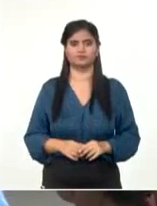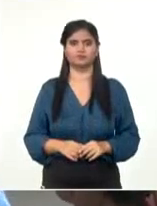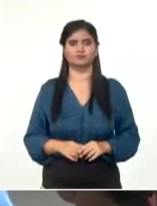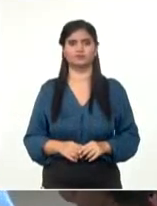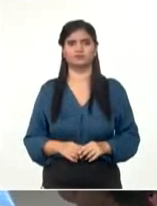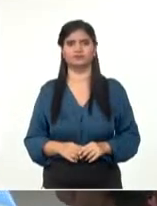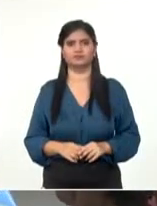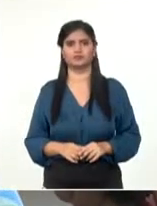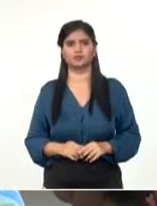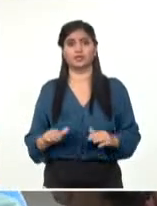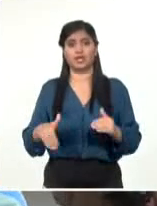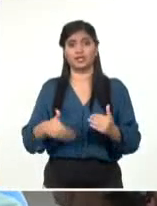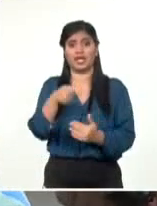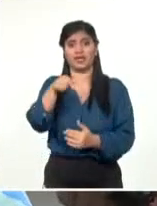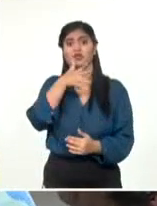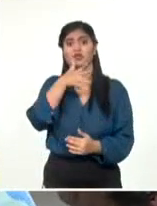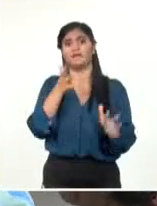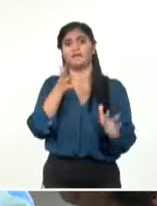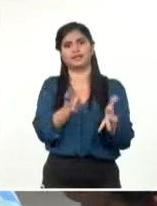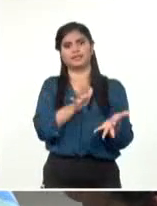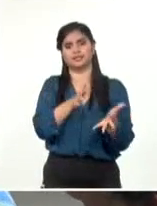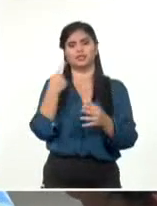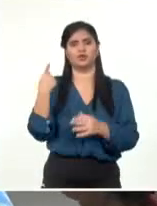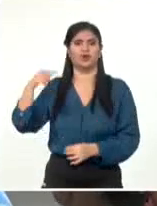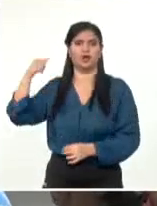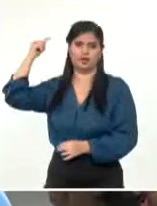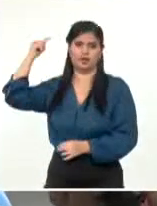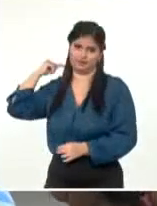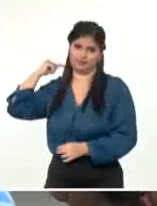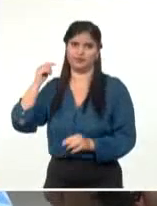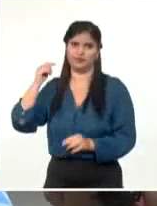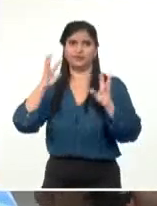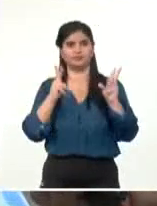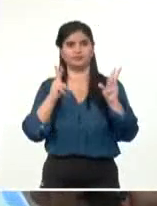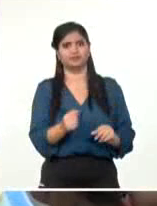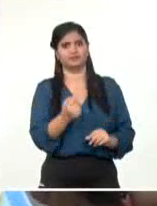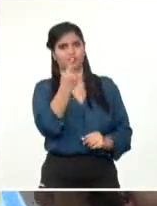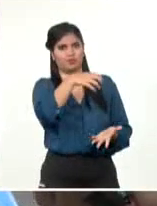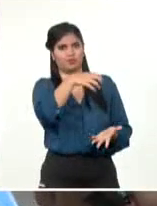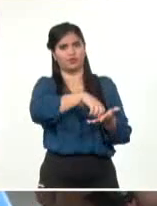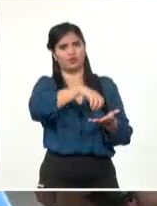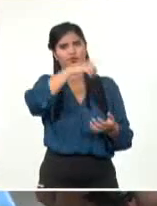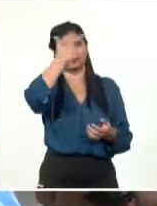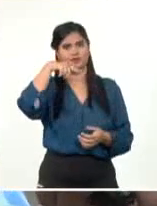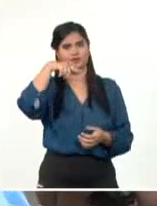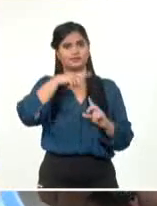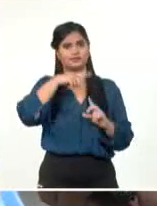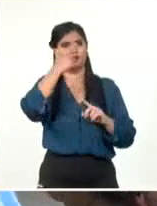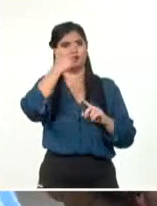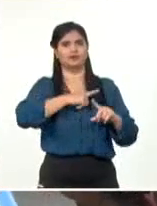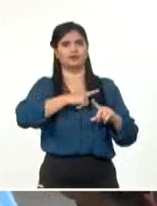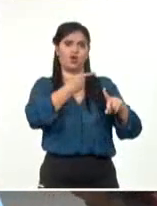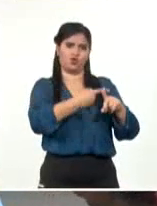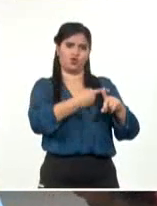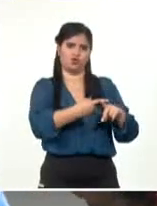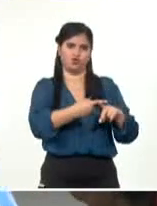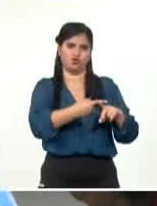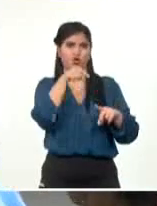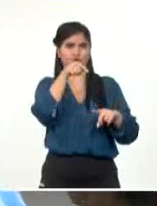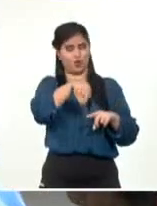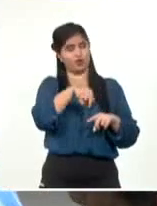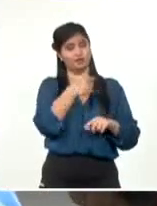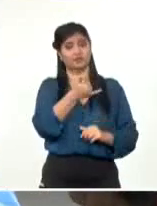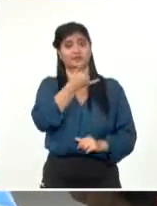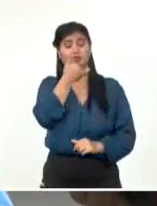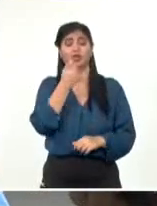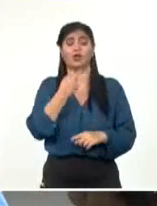es similar. Tenemos en avería la unidad número 1 de la termoeléctrica de Santa Cruz, que se está trabajando en ella en el día de hoy, y la